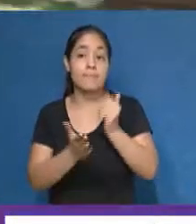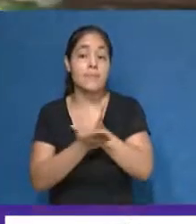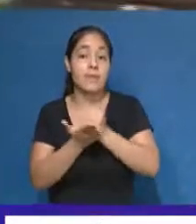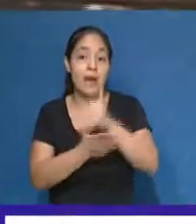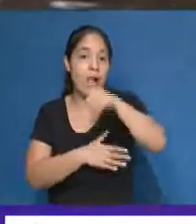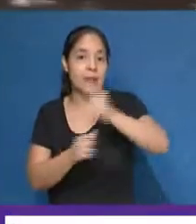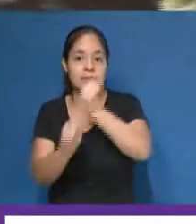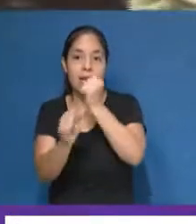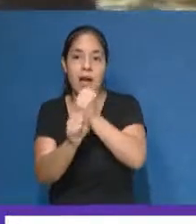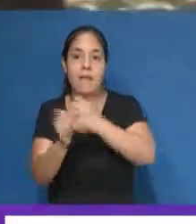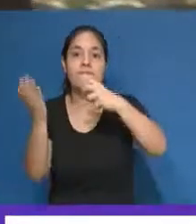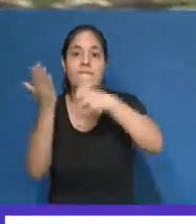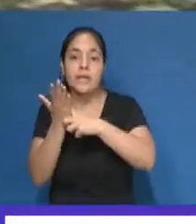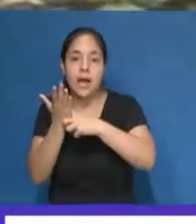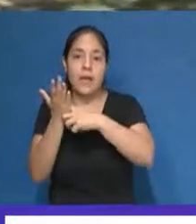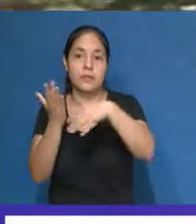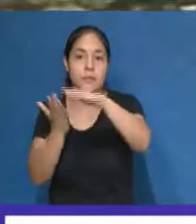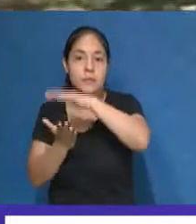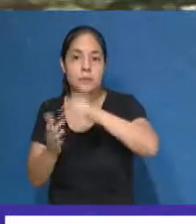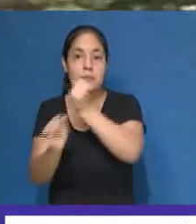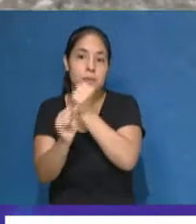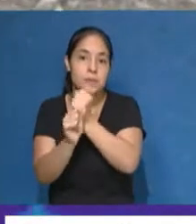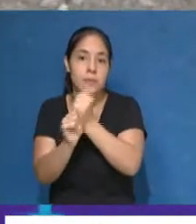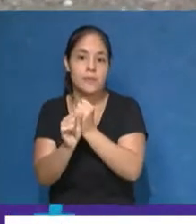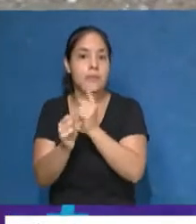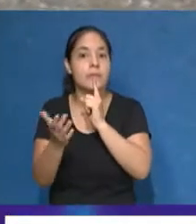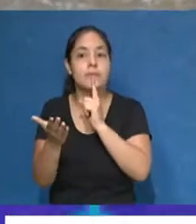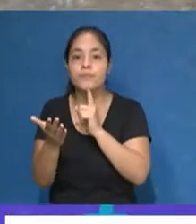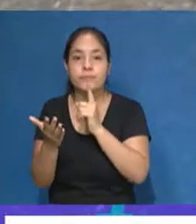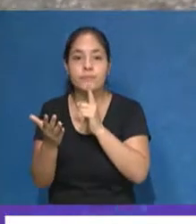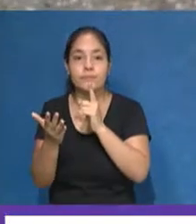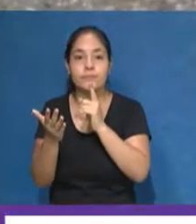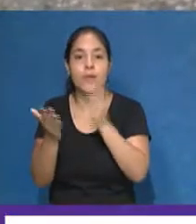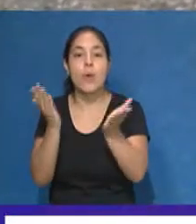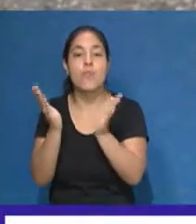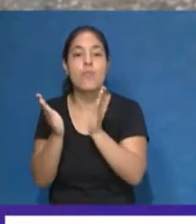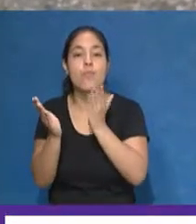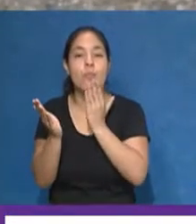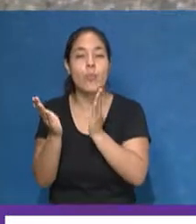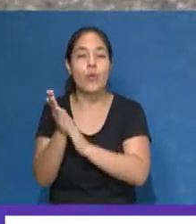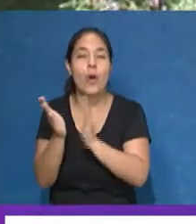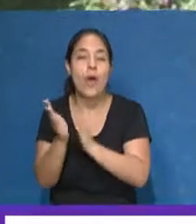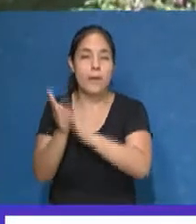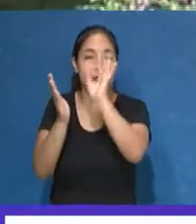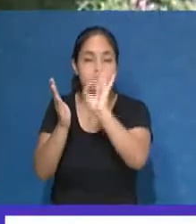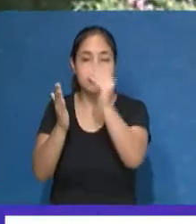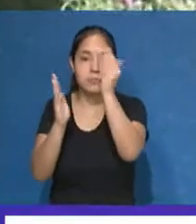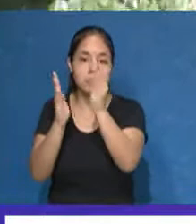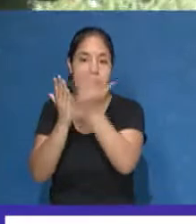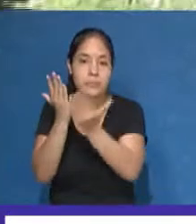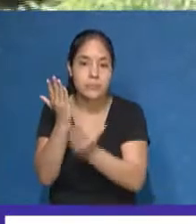estos momentos toda la fiscalía en asocio para definir todas las pruebas y todo lo que se le va a poner en conocimiento a los imputados. ¿Para no